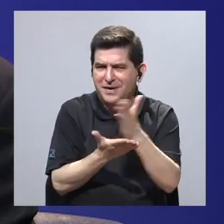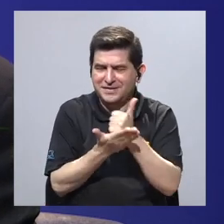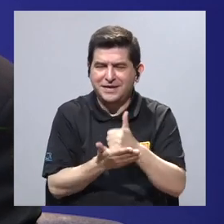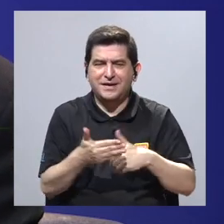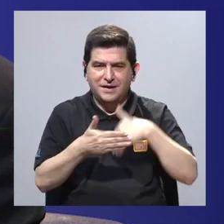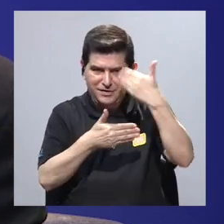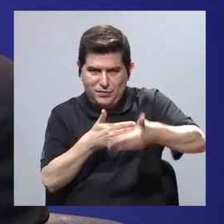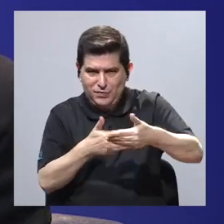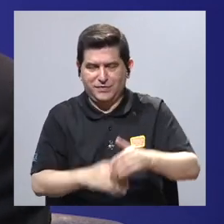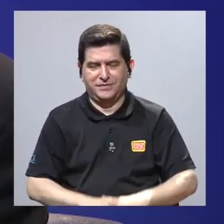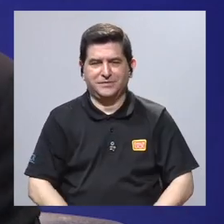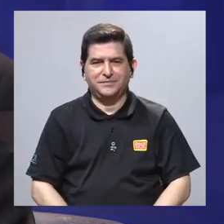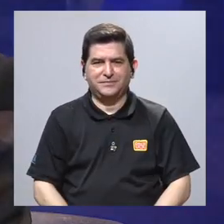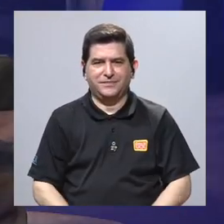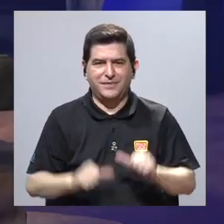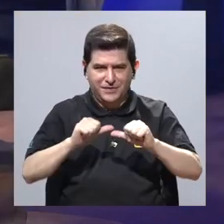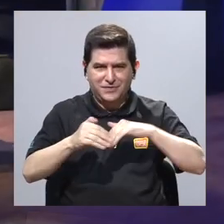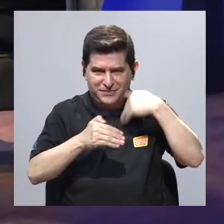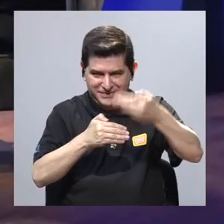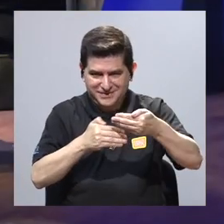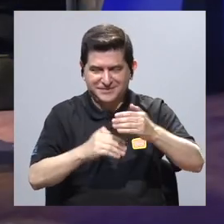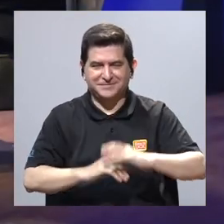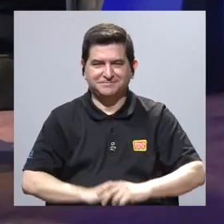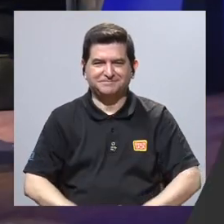siguiente segmento, don Carlos. Ya regresamos.